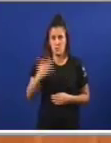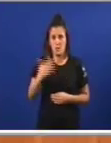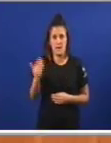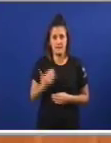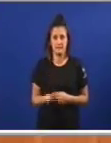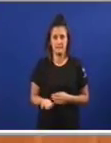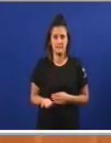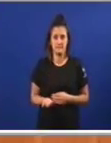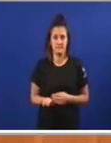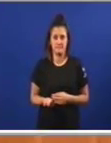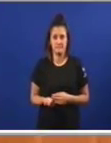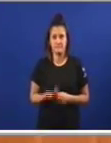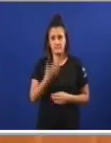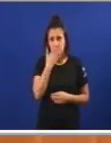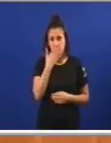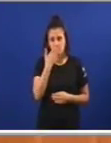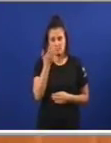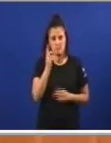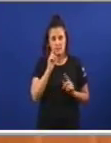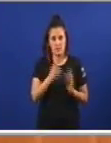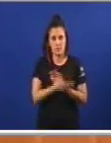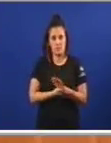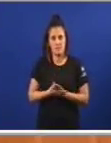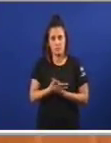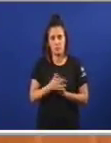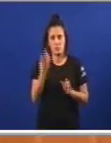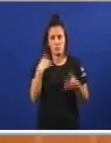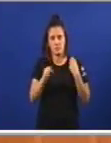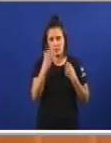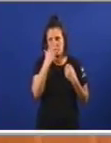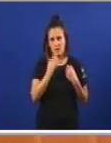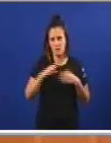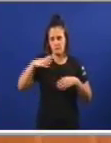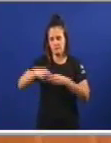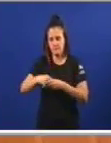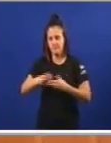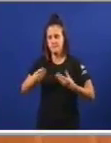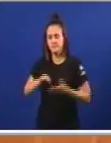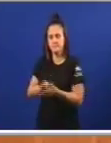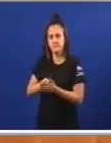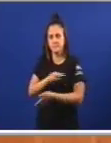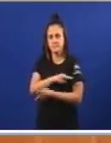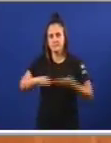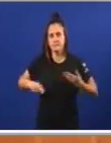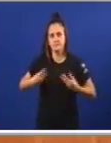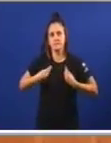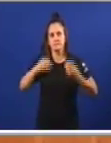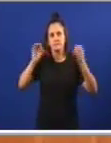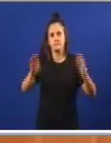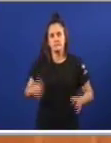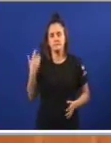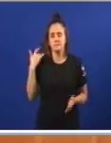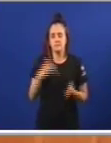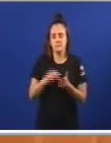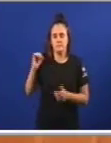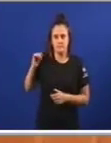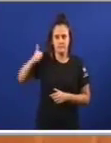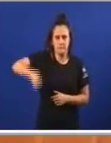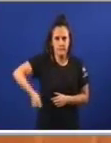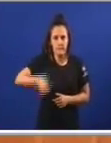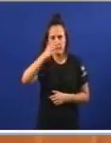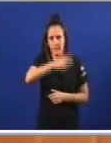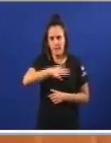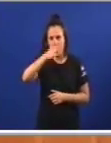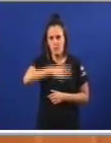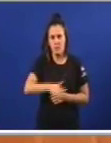debería facer atención ás condutas adictivas ao interior do propio Servizo Galego de Saúde, tal e como se ven reclamando dende fai moitísimos anos e que